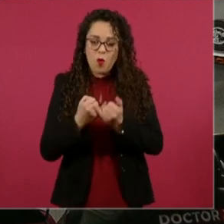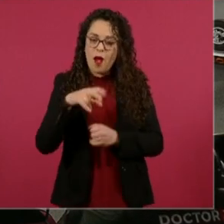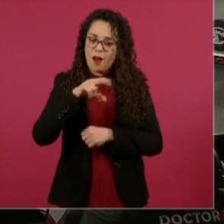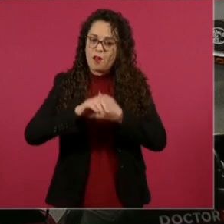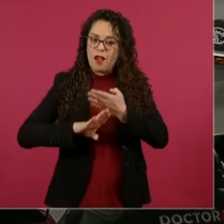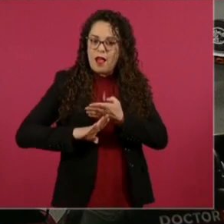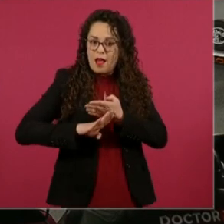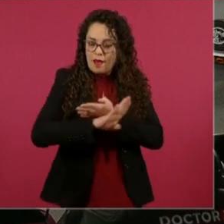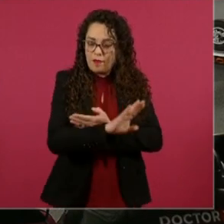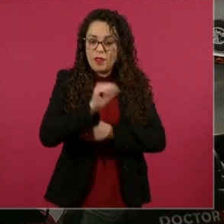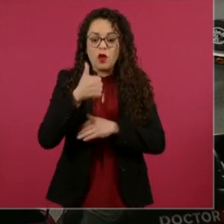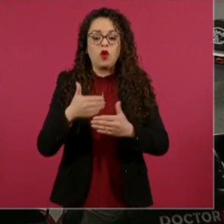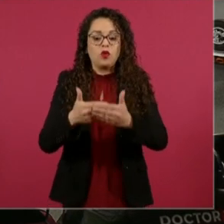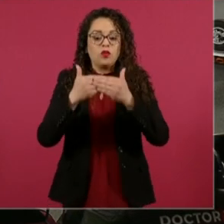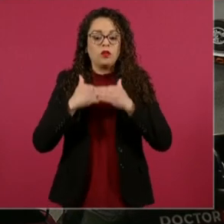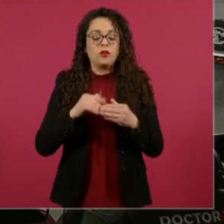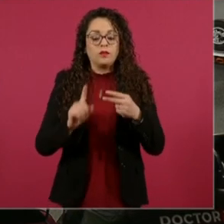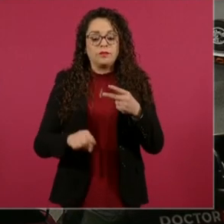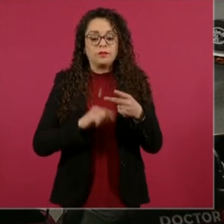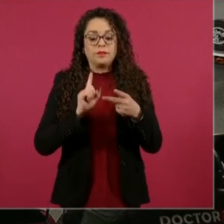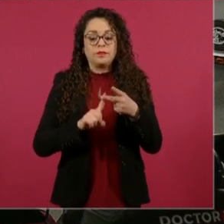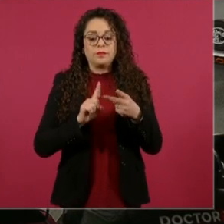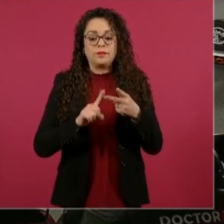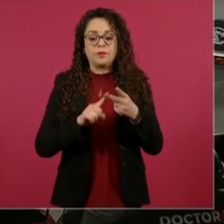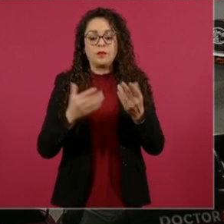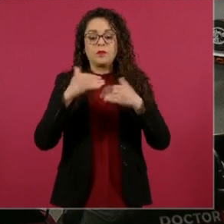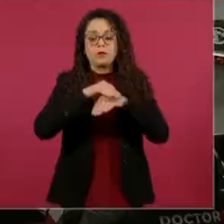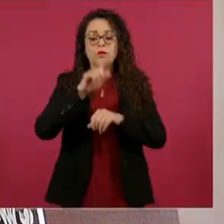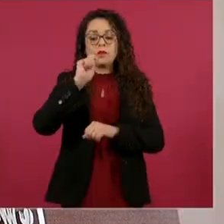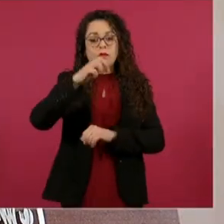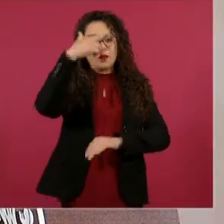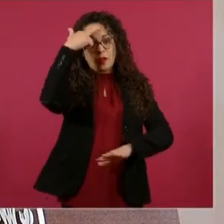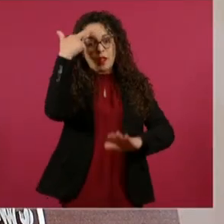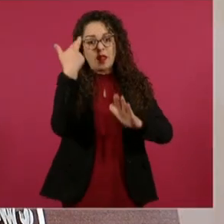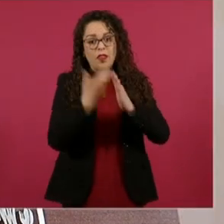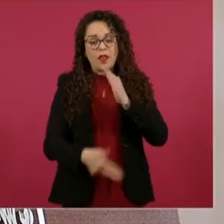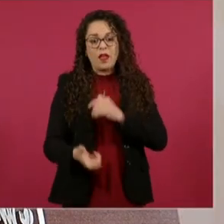también importantísima que tiene que ver con el delito de extorsión, este